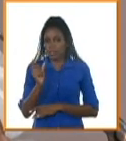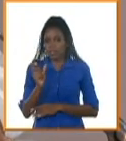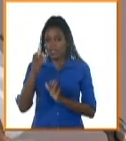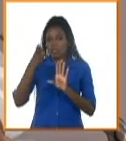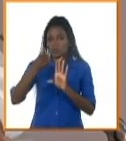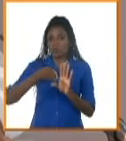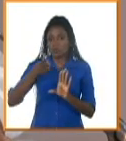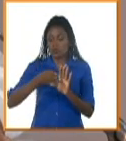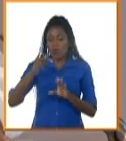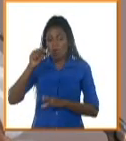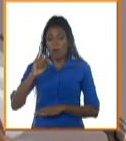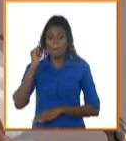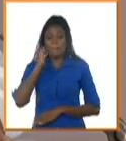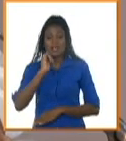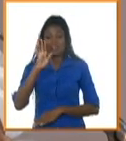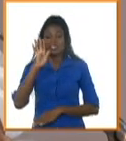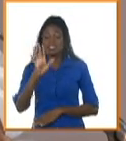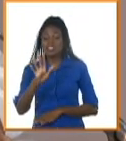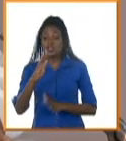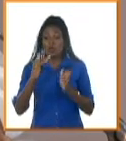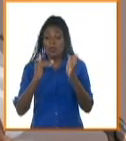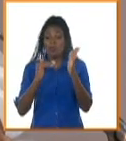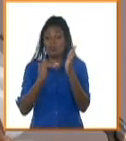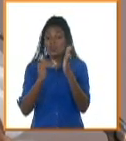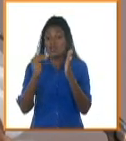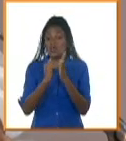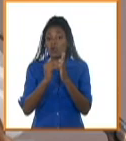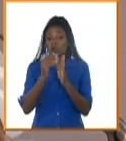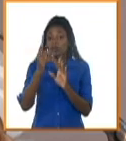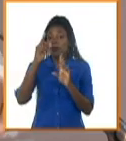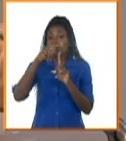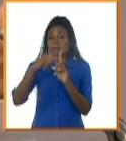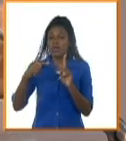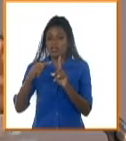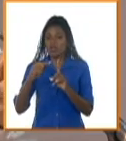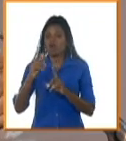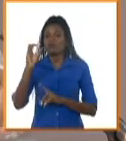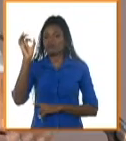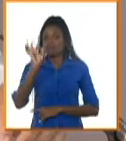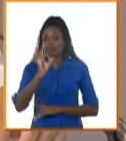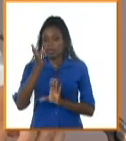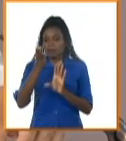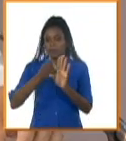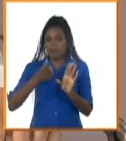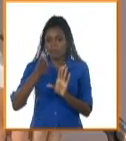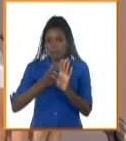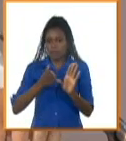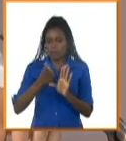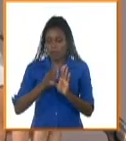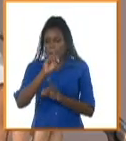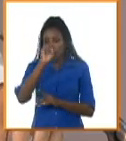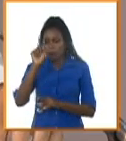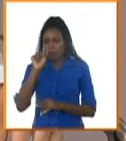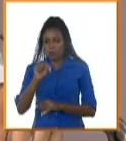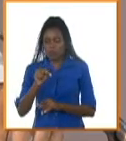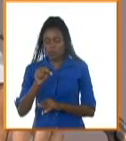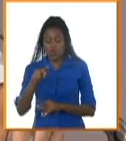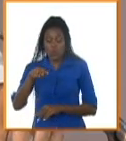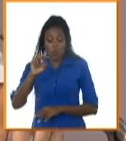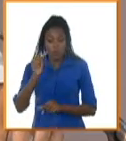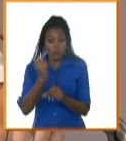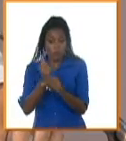de cinco millones y medio de tarjetas o sea con un crecimiento de un 197% Pero la pregunta que usted me hacía de los nuevos actores